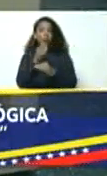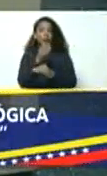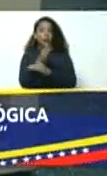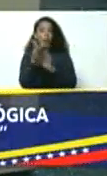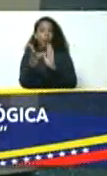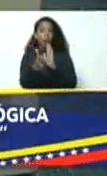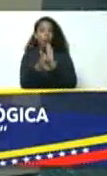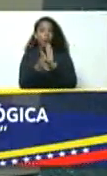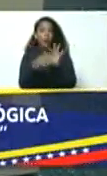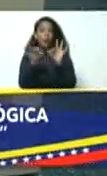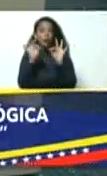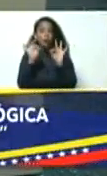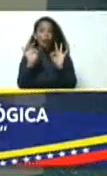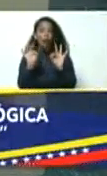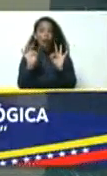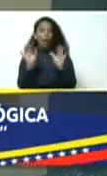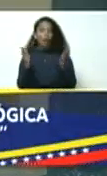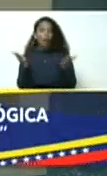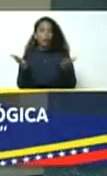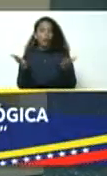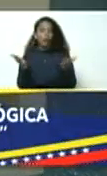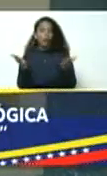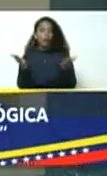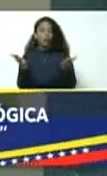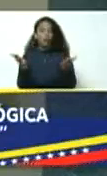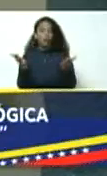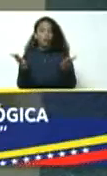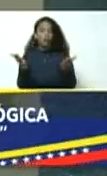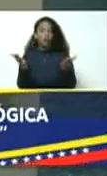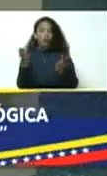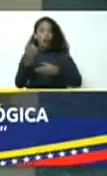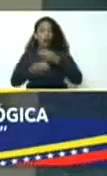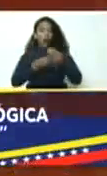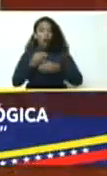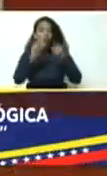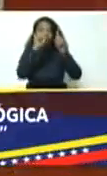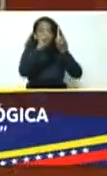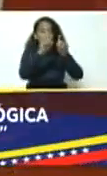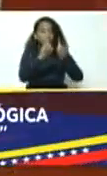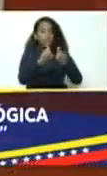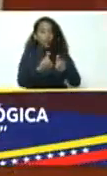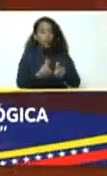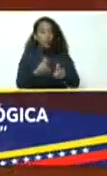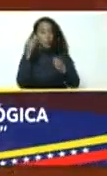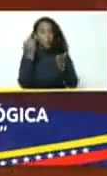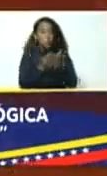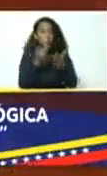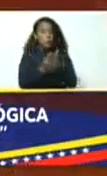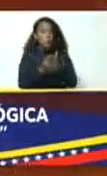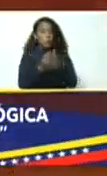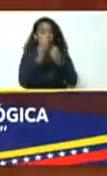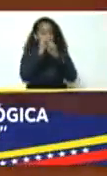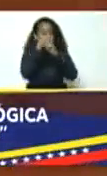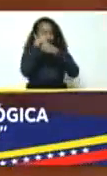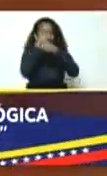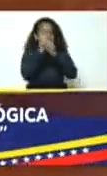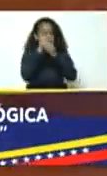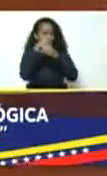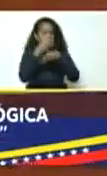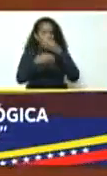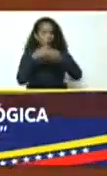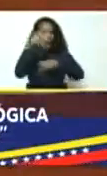técnicos especialistas en hacer los exámenes a estas muestras que se hacen aquí en